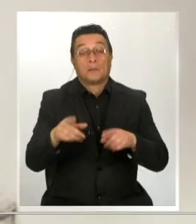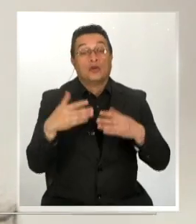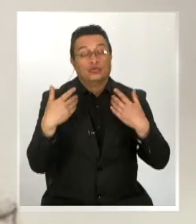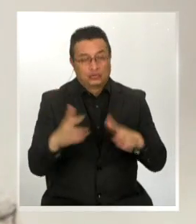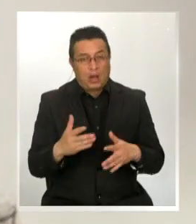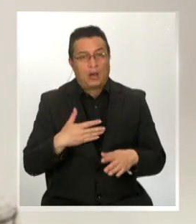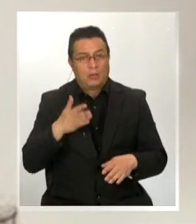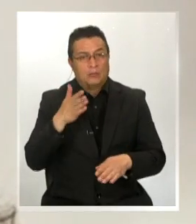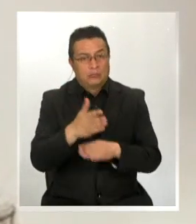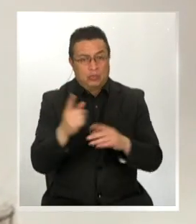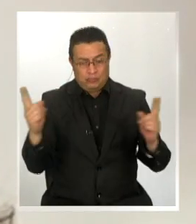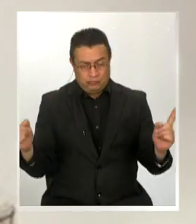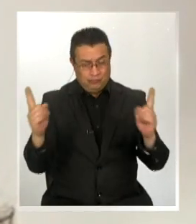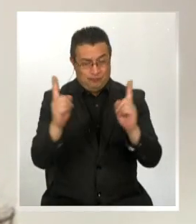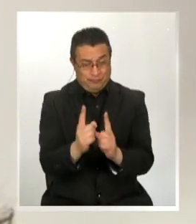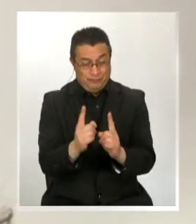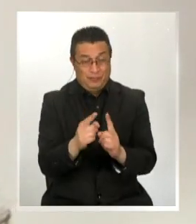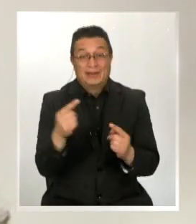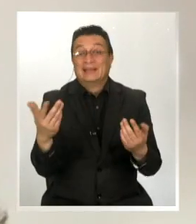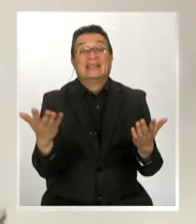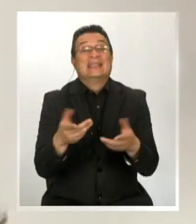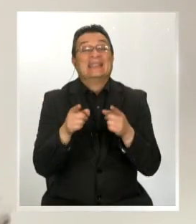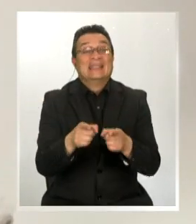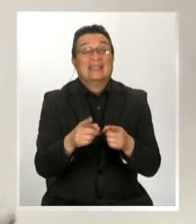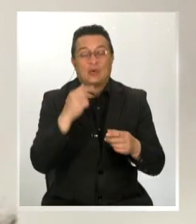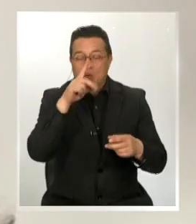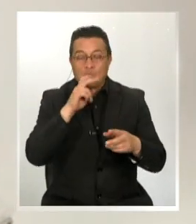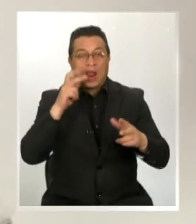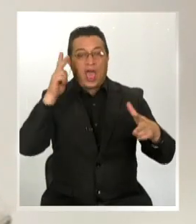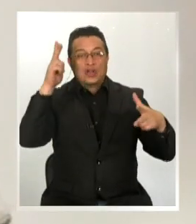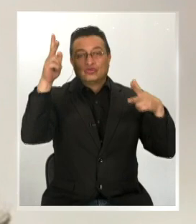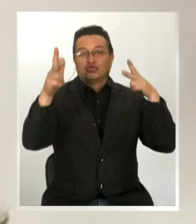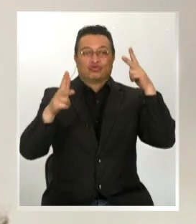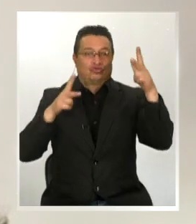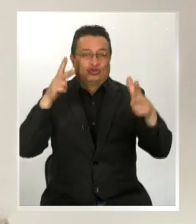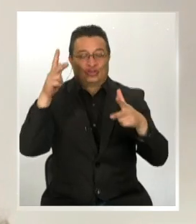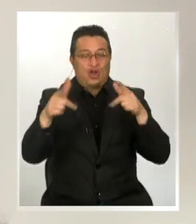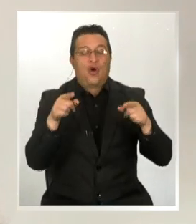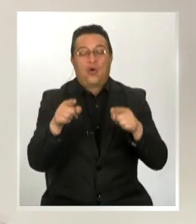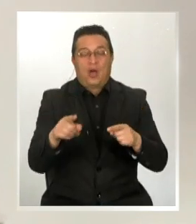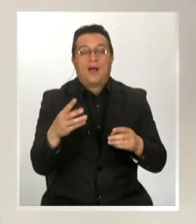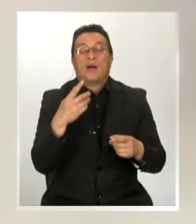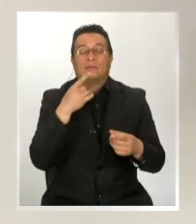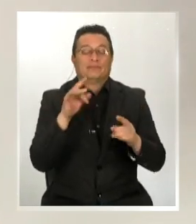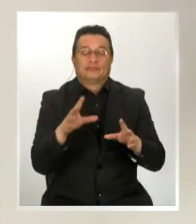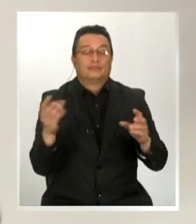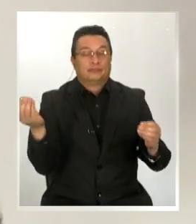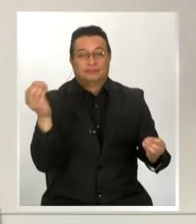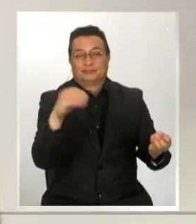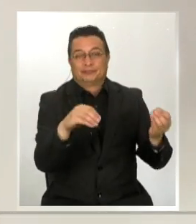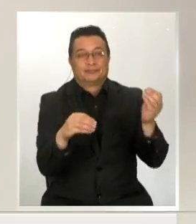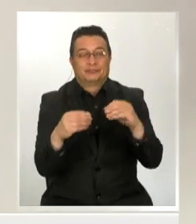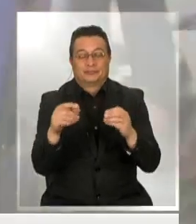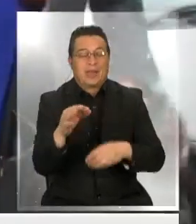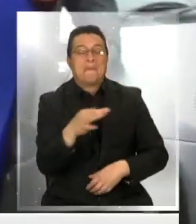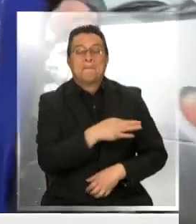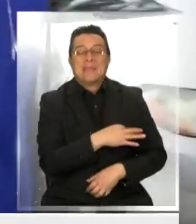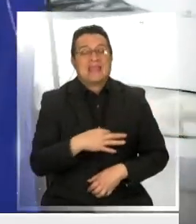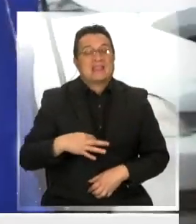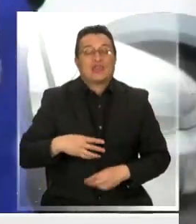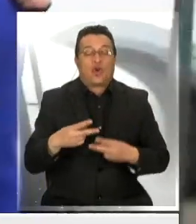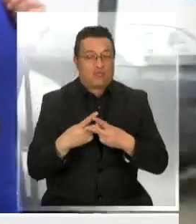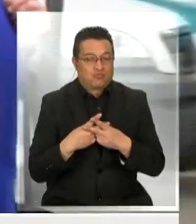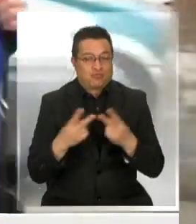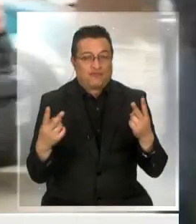que a una audiencia de formalización, a un espectáculo que responde a la improvisación y a la arbitrariedad del Ministerio Público. Lo